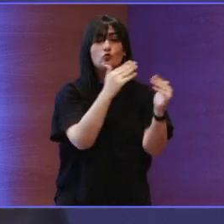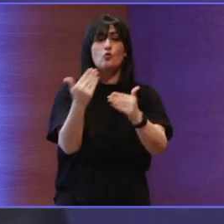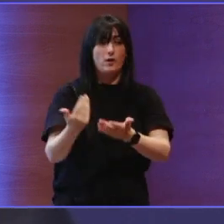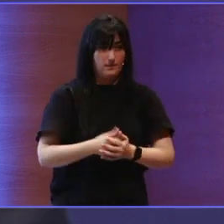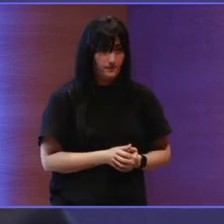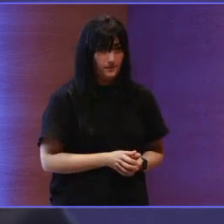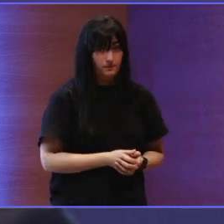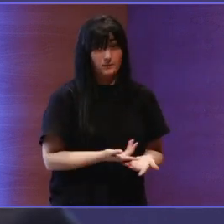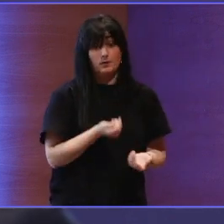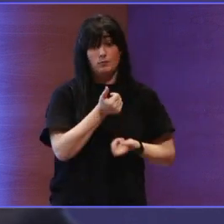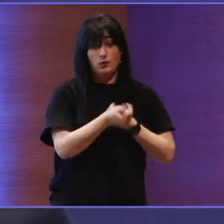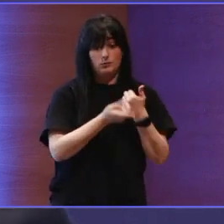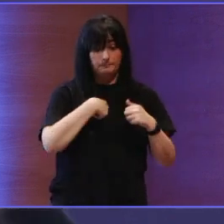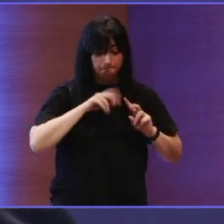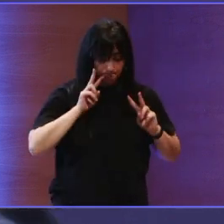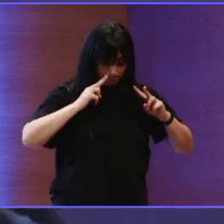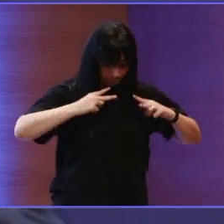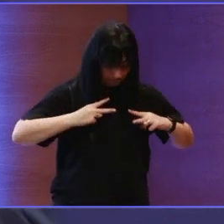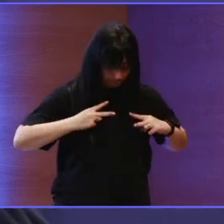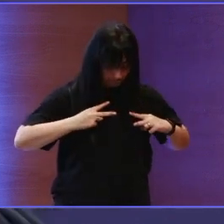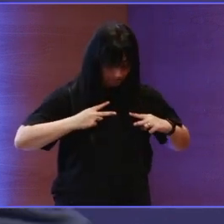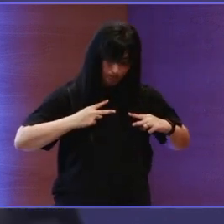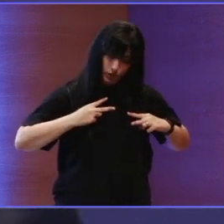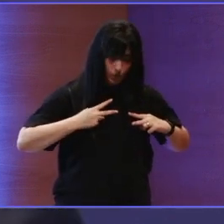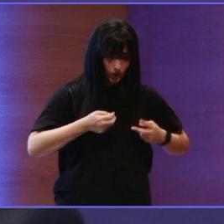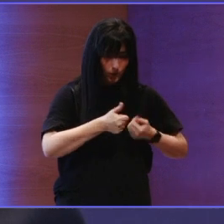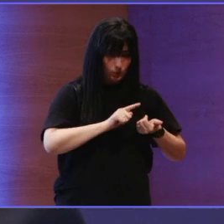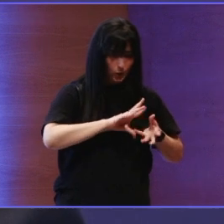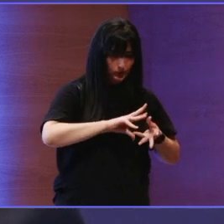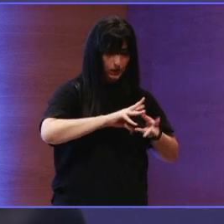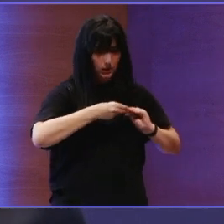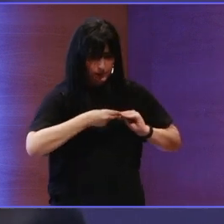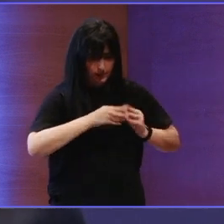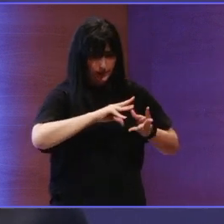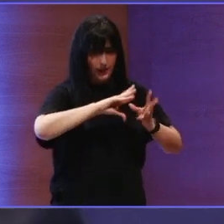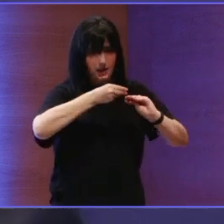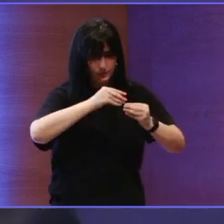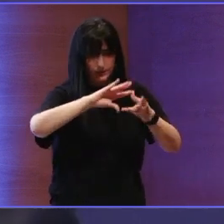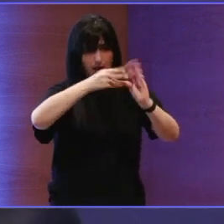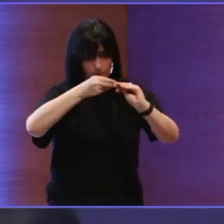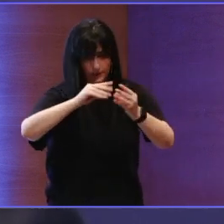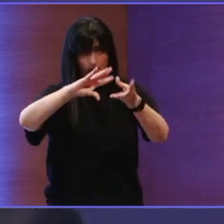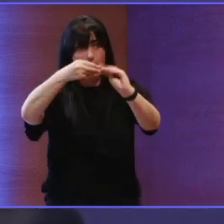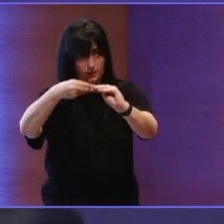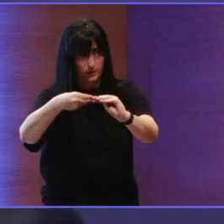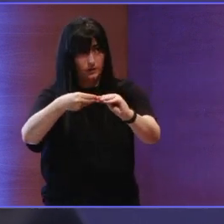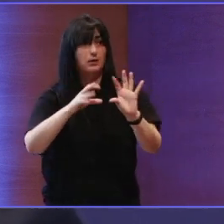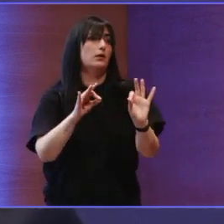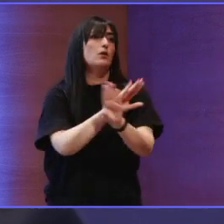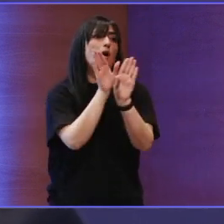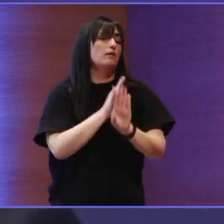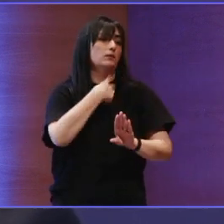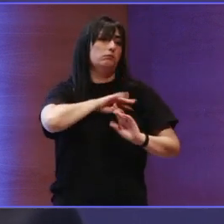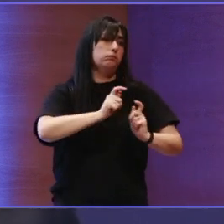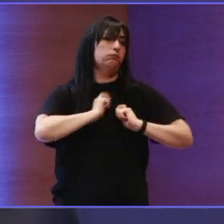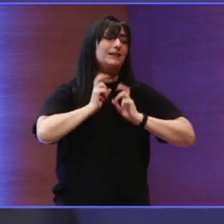ido viendo haciendo ajustes y parches a mitad de camino y esto nos exige probablemente una tensión mucho